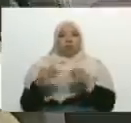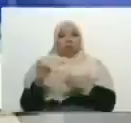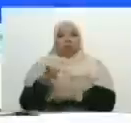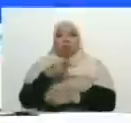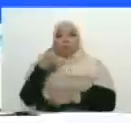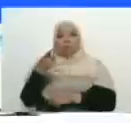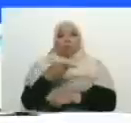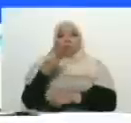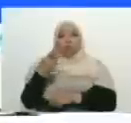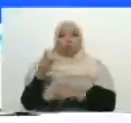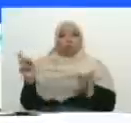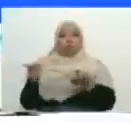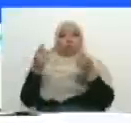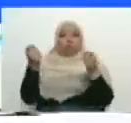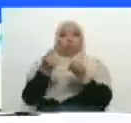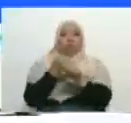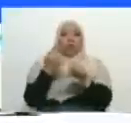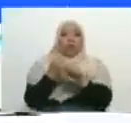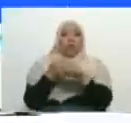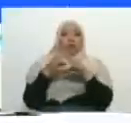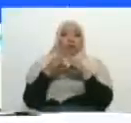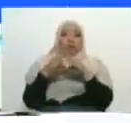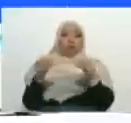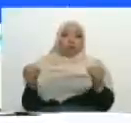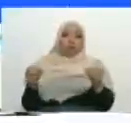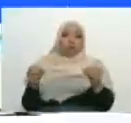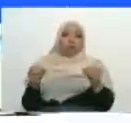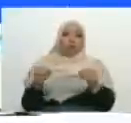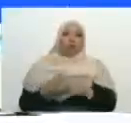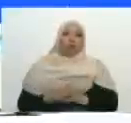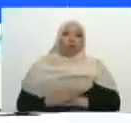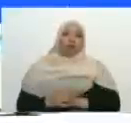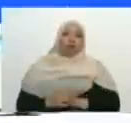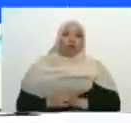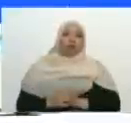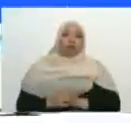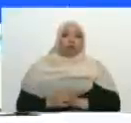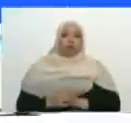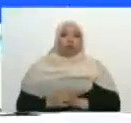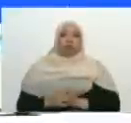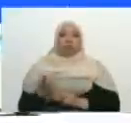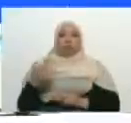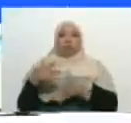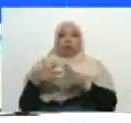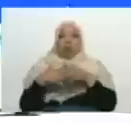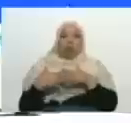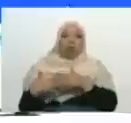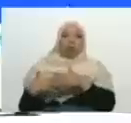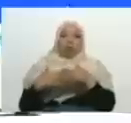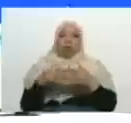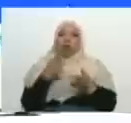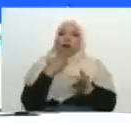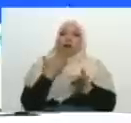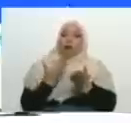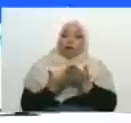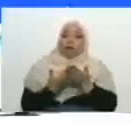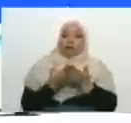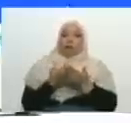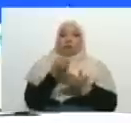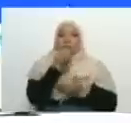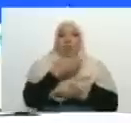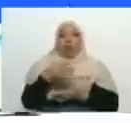político de campaña presidencial. Es el gobierno de los Estados Unidos. Muchísimas gracias. Buenos